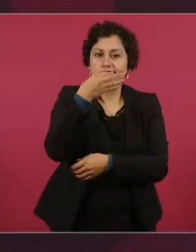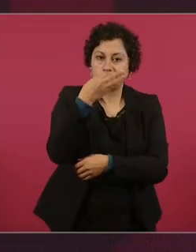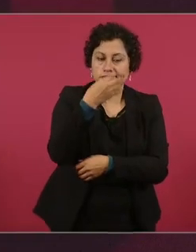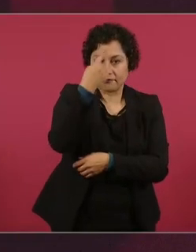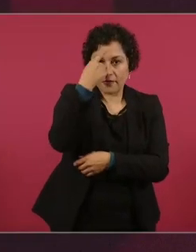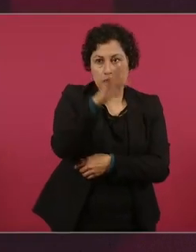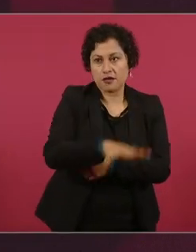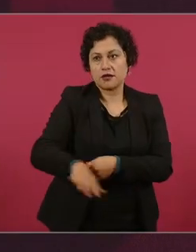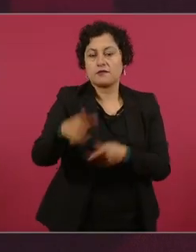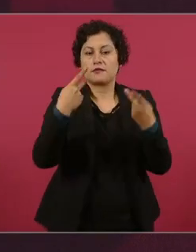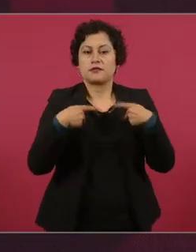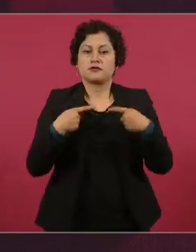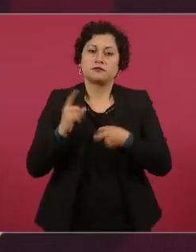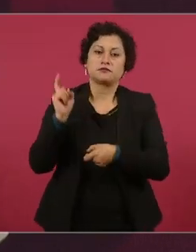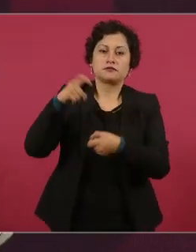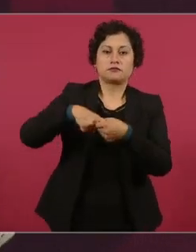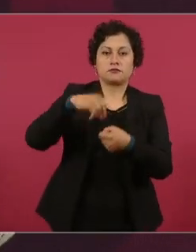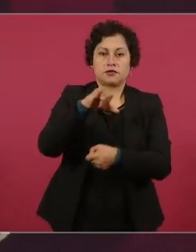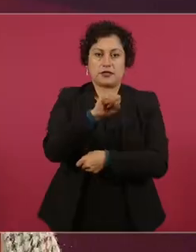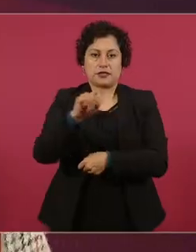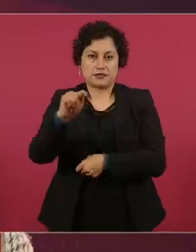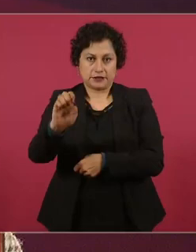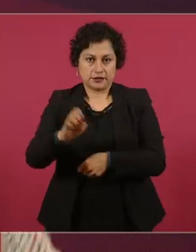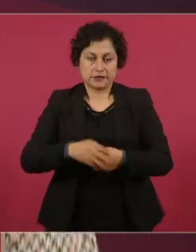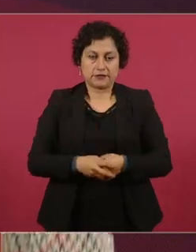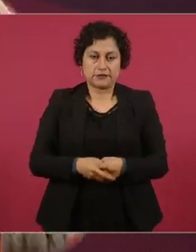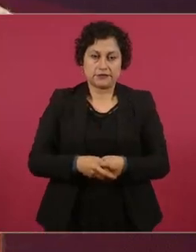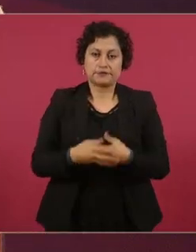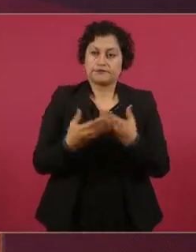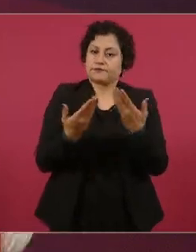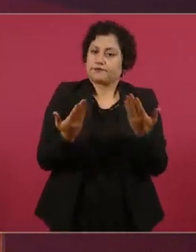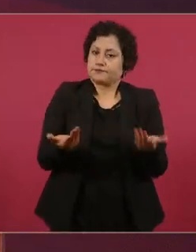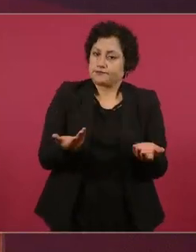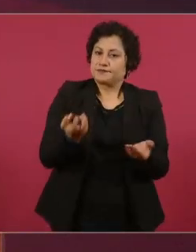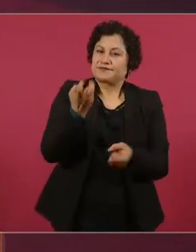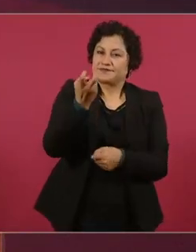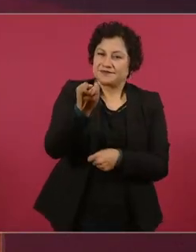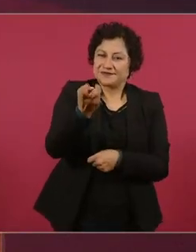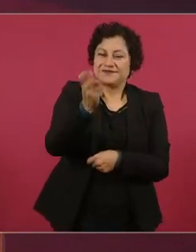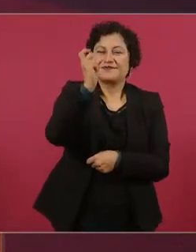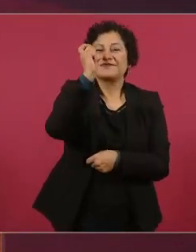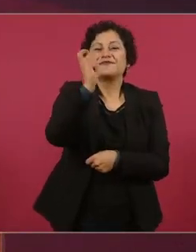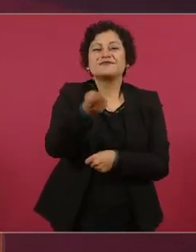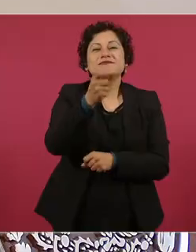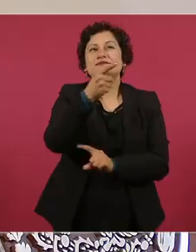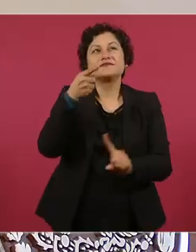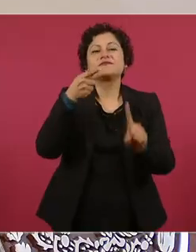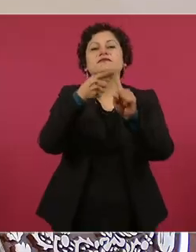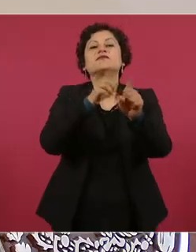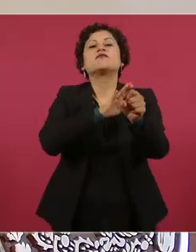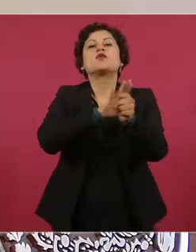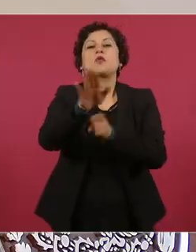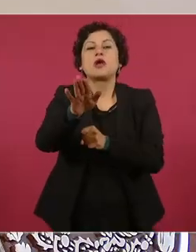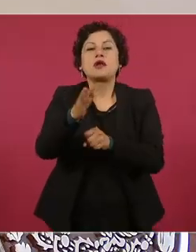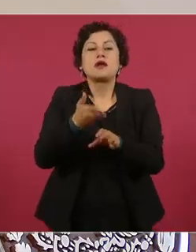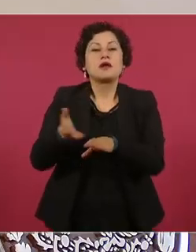trata pues de que cambiemos ese paradigma donde el Issste era un cascarón